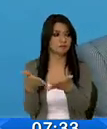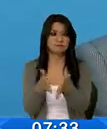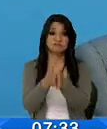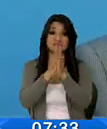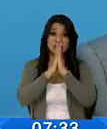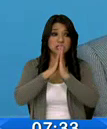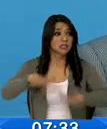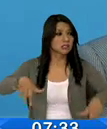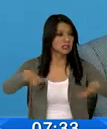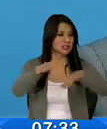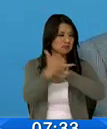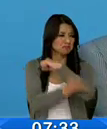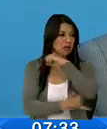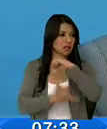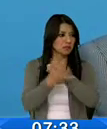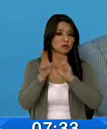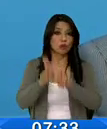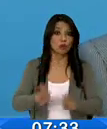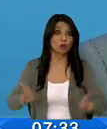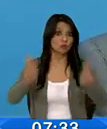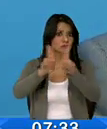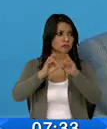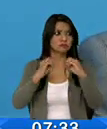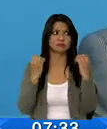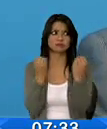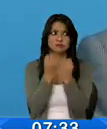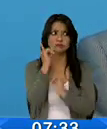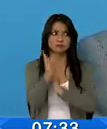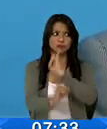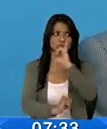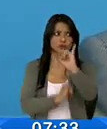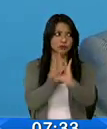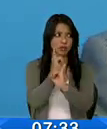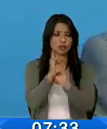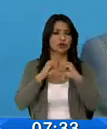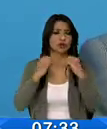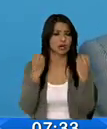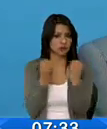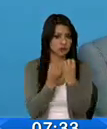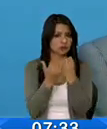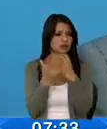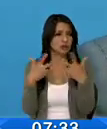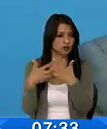hecho en un organismo tan importante que como lo es la Organización de